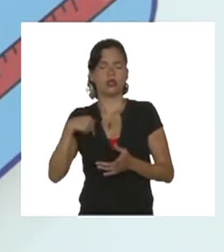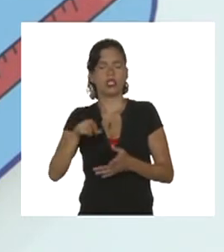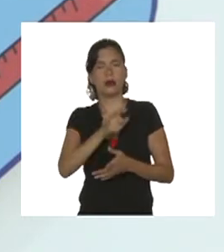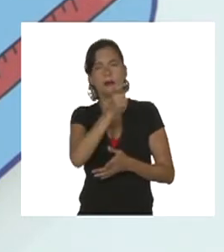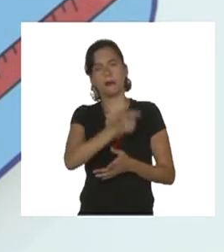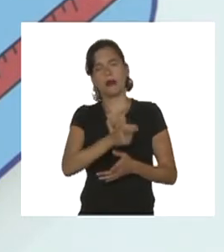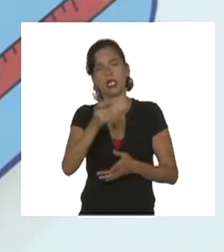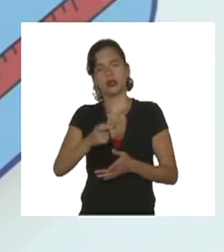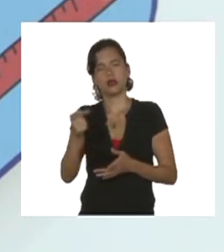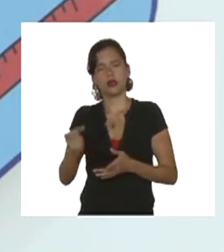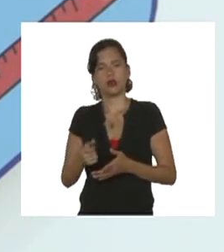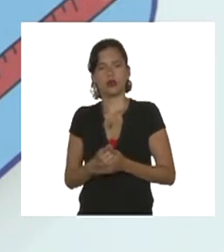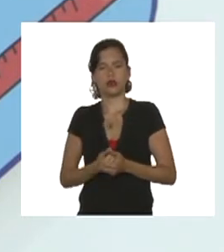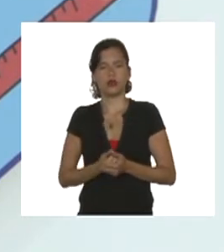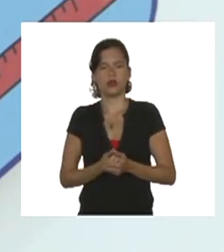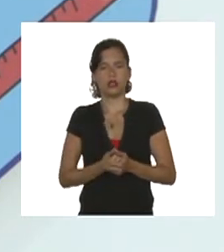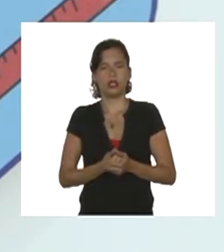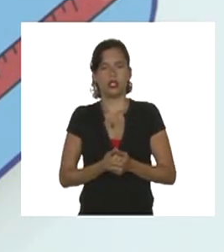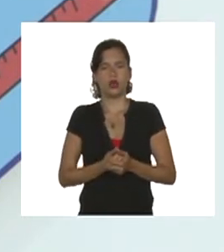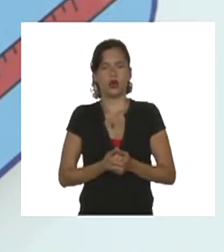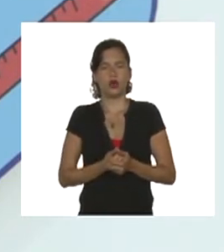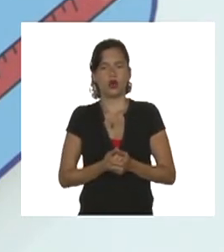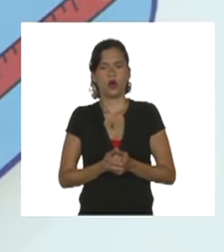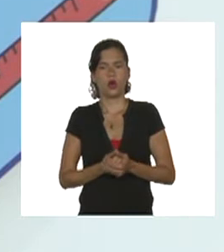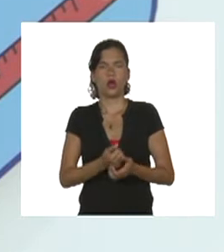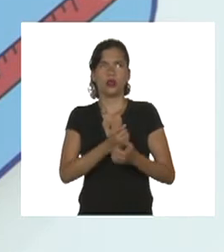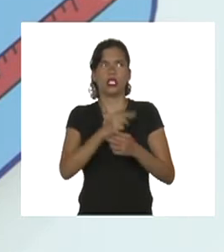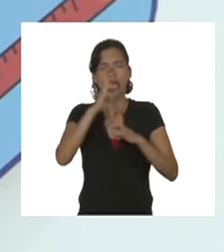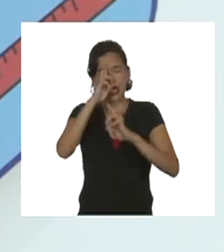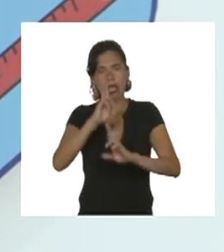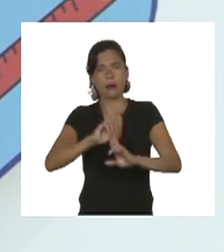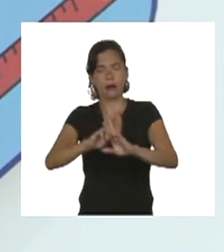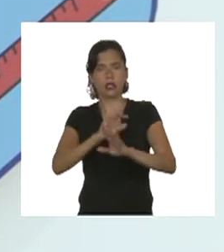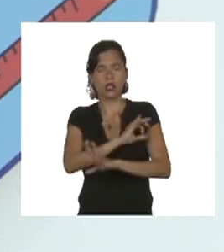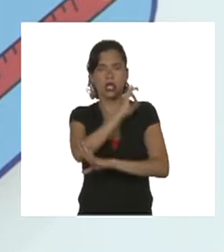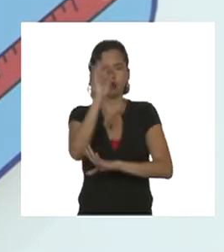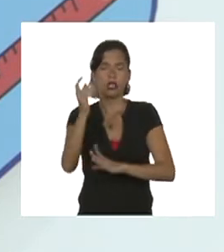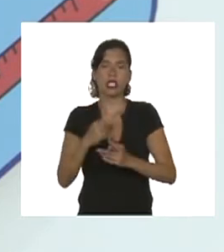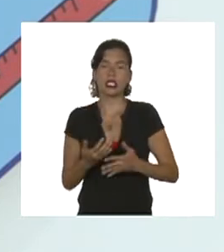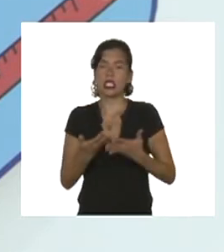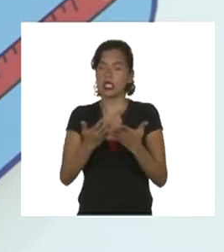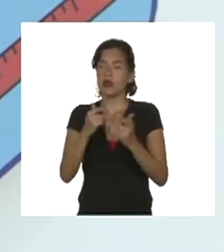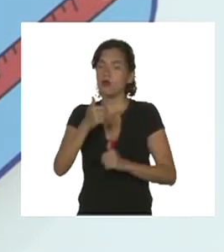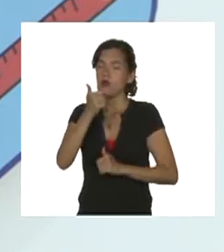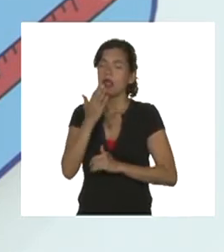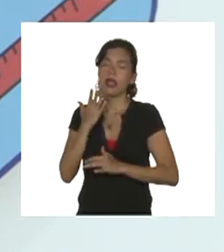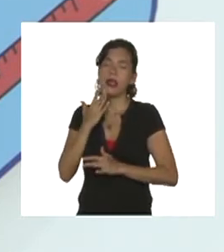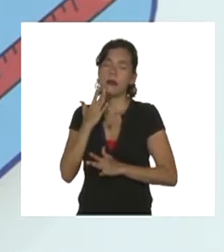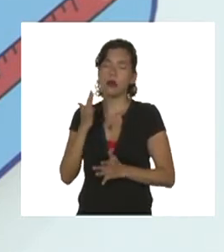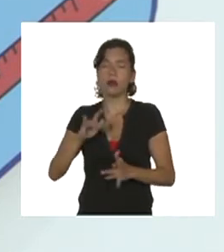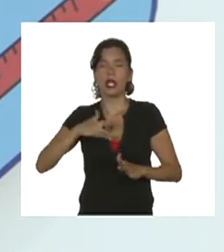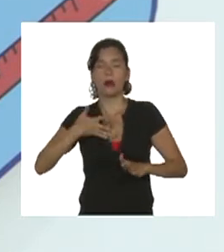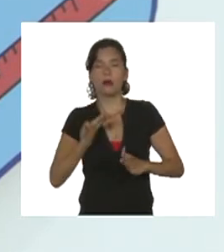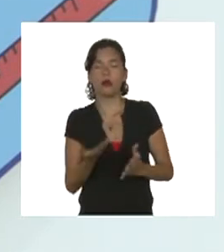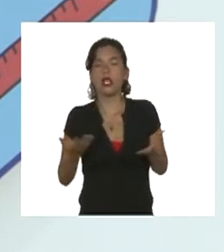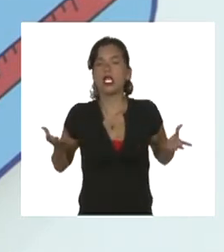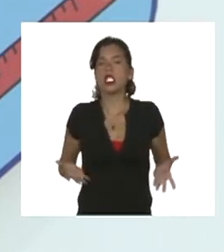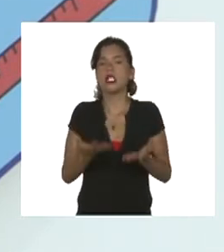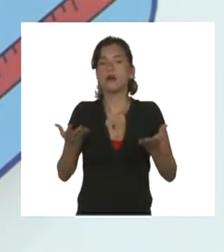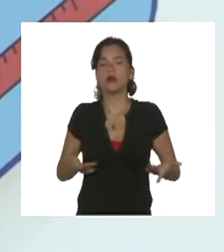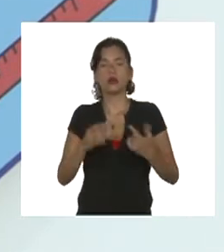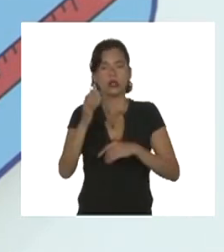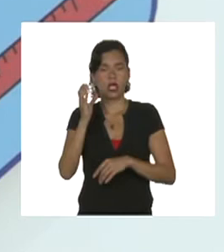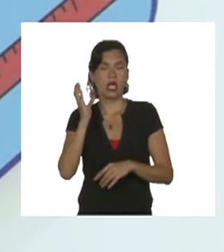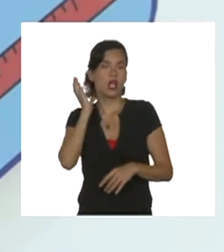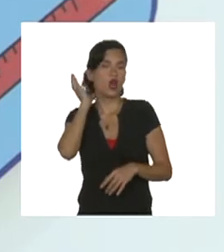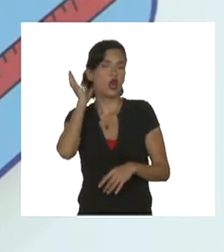personas con empatía o respeto a la naturaleza, es decir, dar buen ejemplo para poder fomentar,